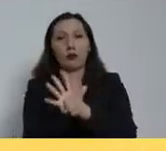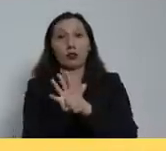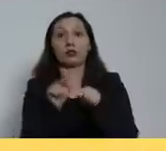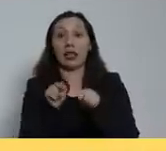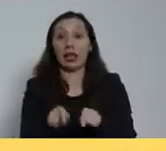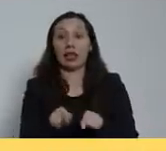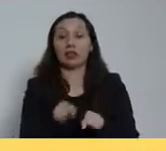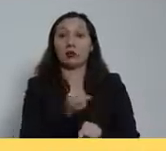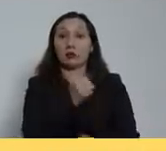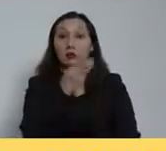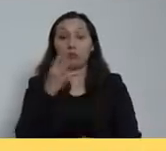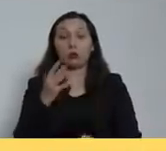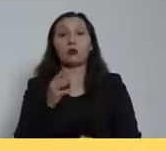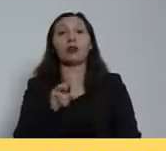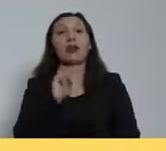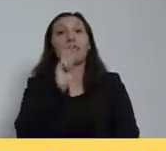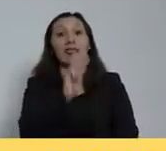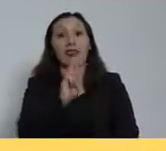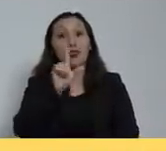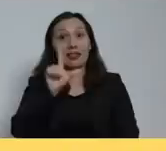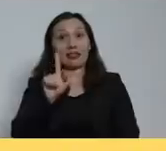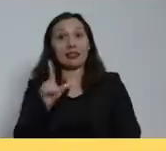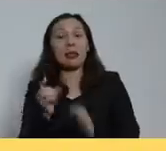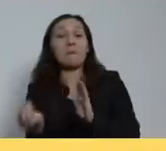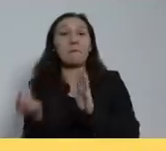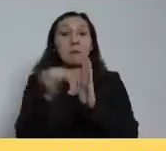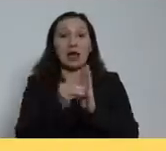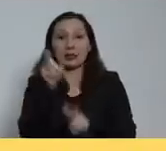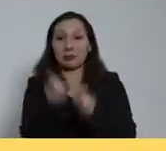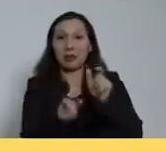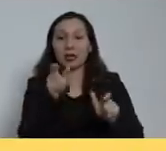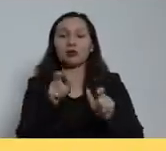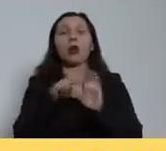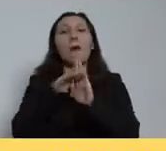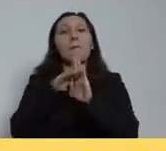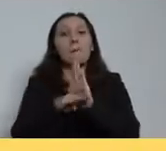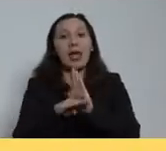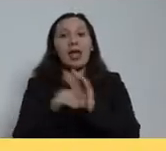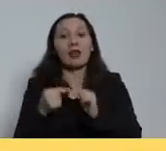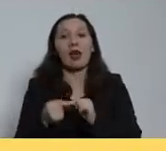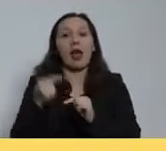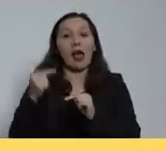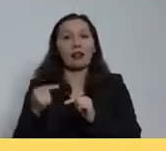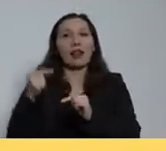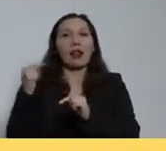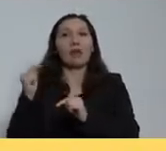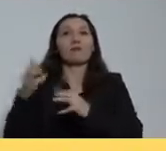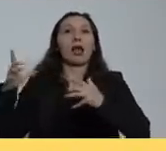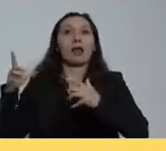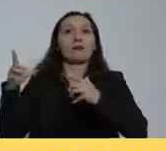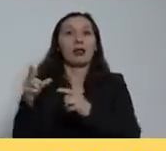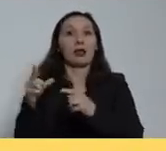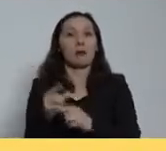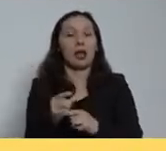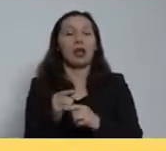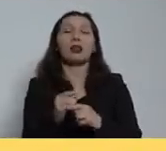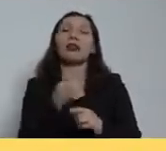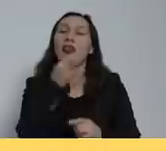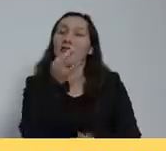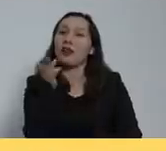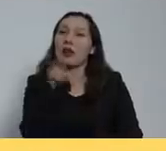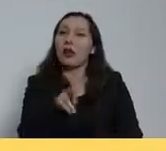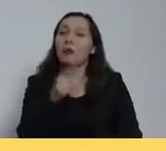Este número de 37 personas nuevas, que es inferior al de los días anteriores, insisto, hay